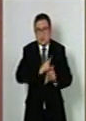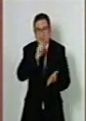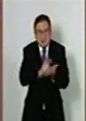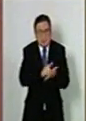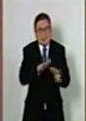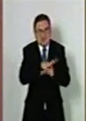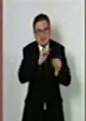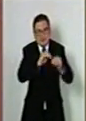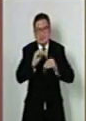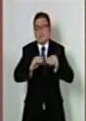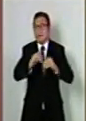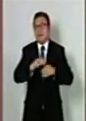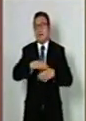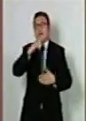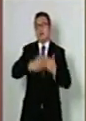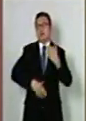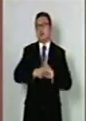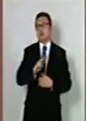e inacabado.